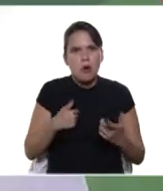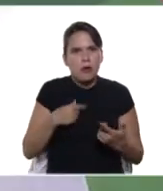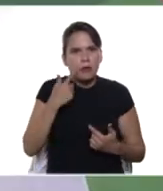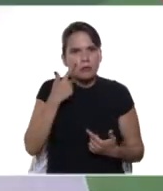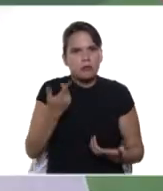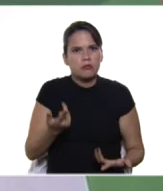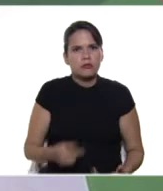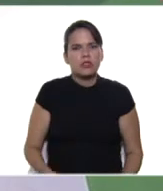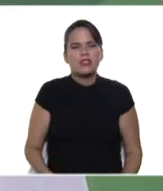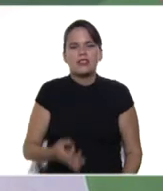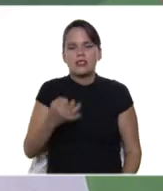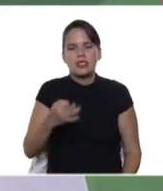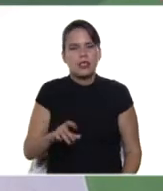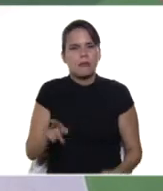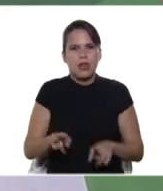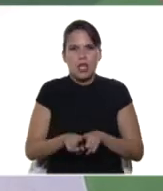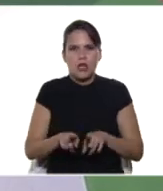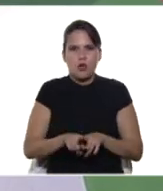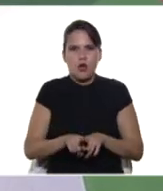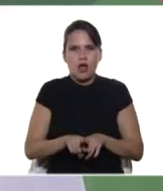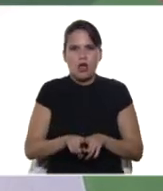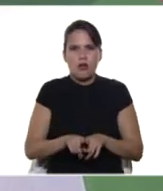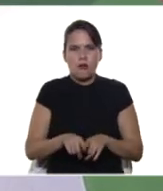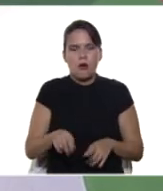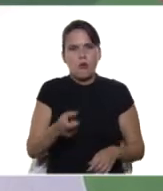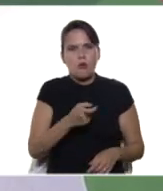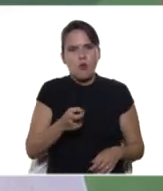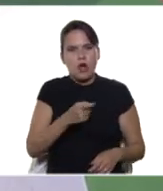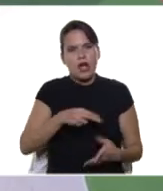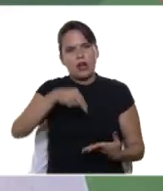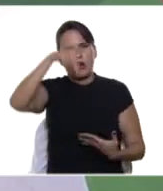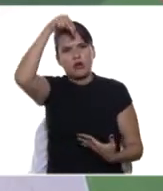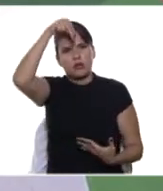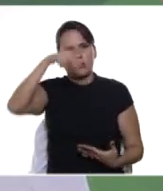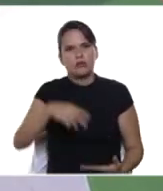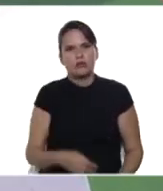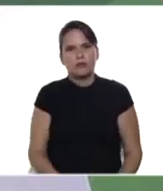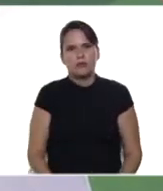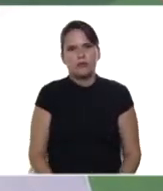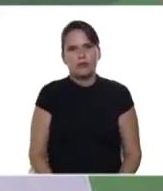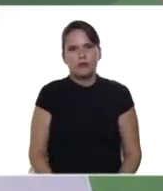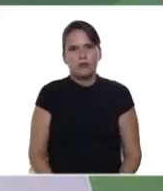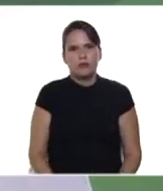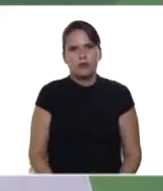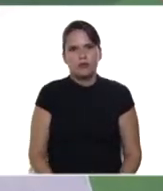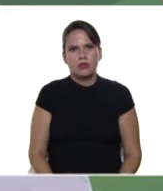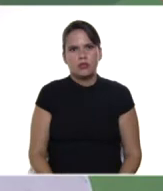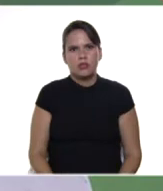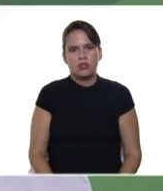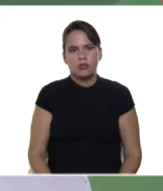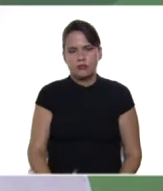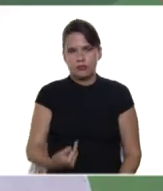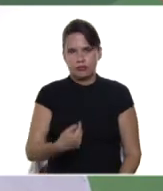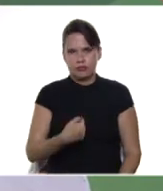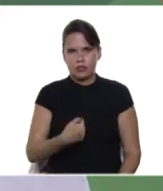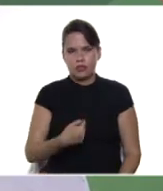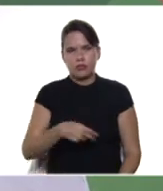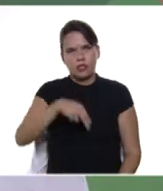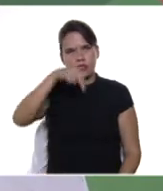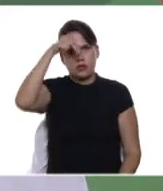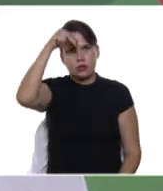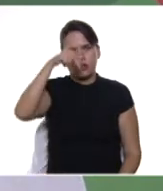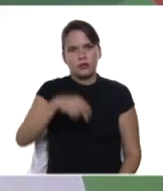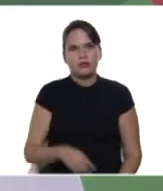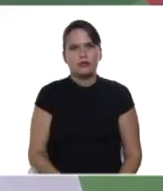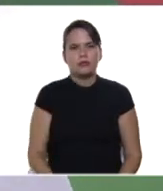fíjense que ella siempre va a buscar el norte, sigue hacia mí el norte. Entonces,